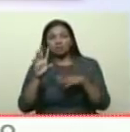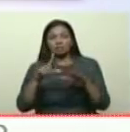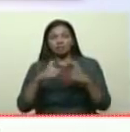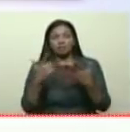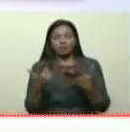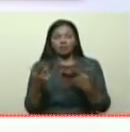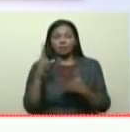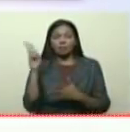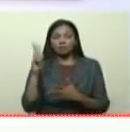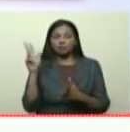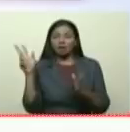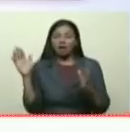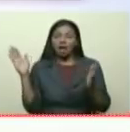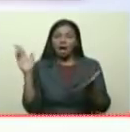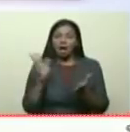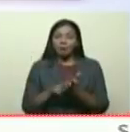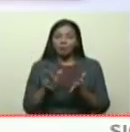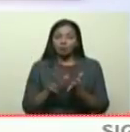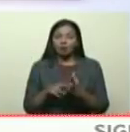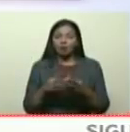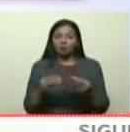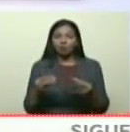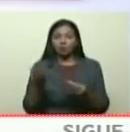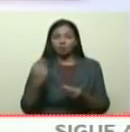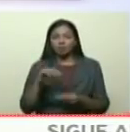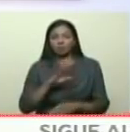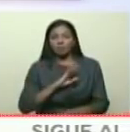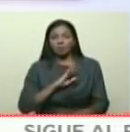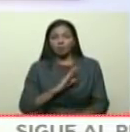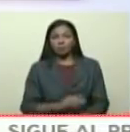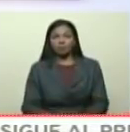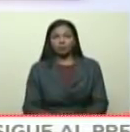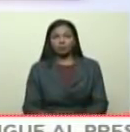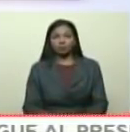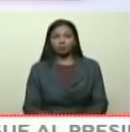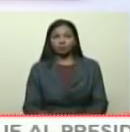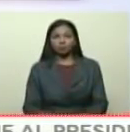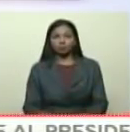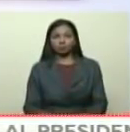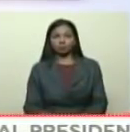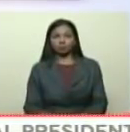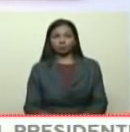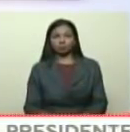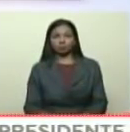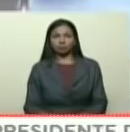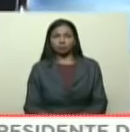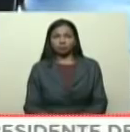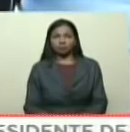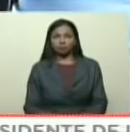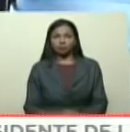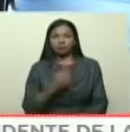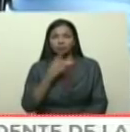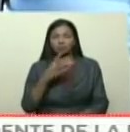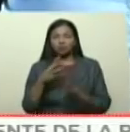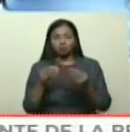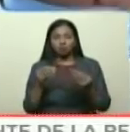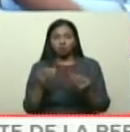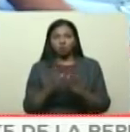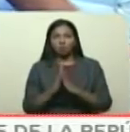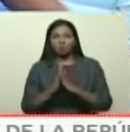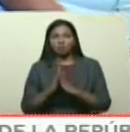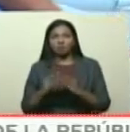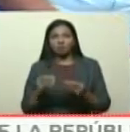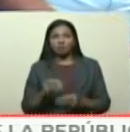Venezuela. Aprobado. Los euros los tenemos. A pesar del bloqueo, persecución financiera y lo que le dé la gana al